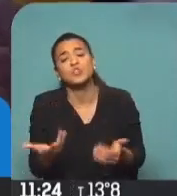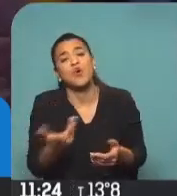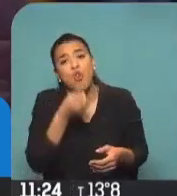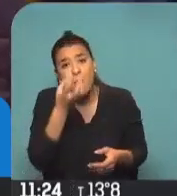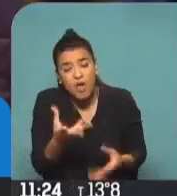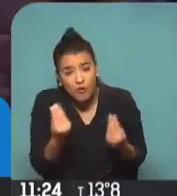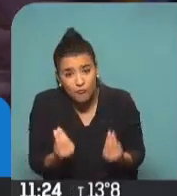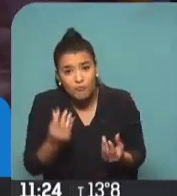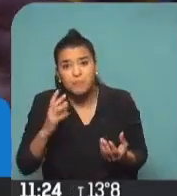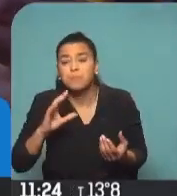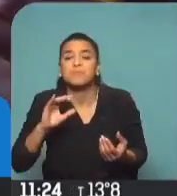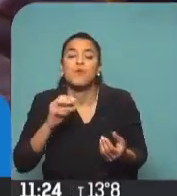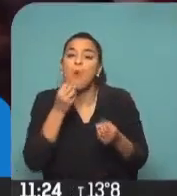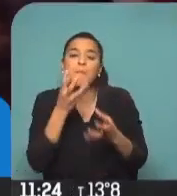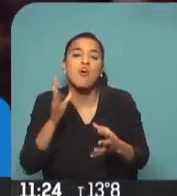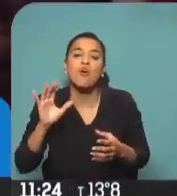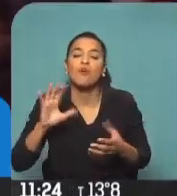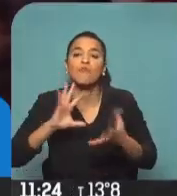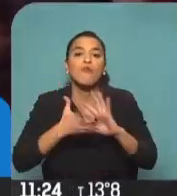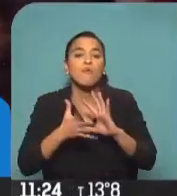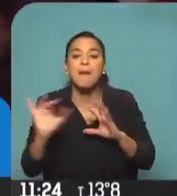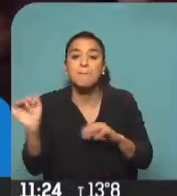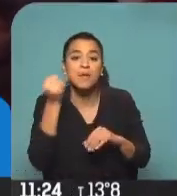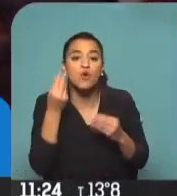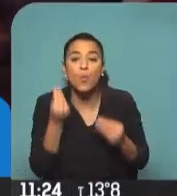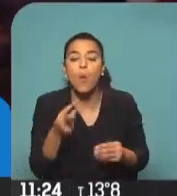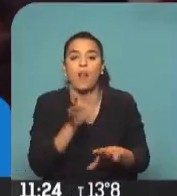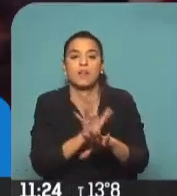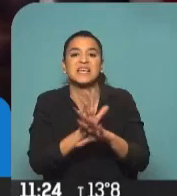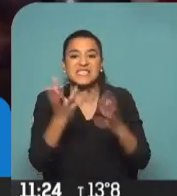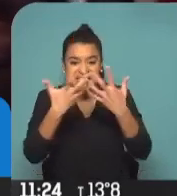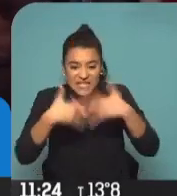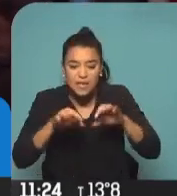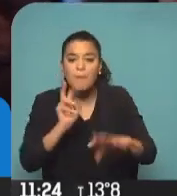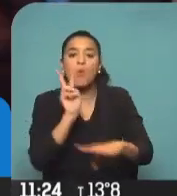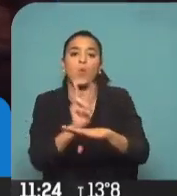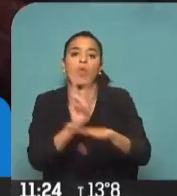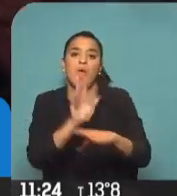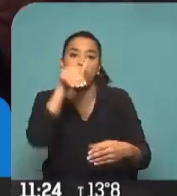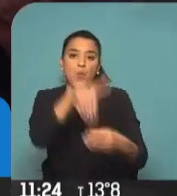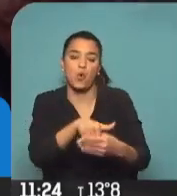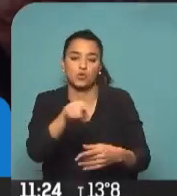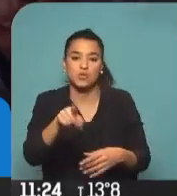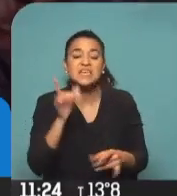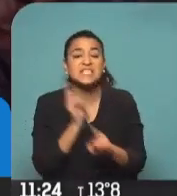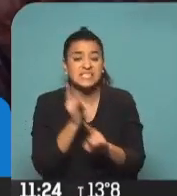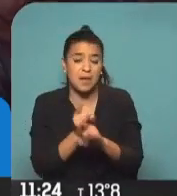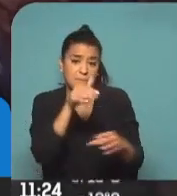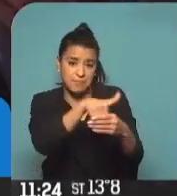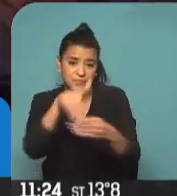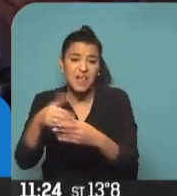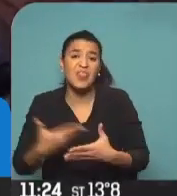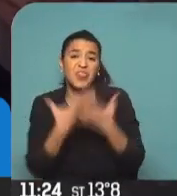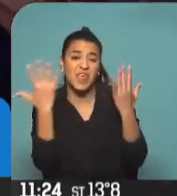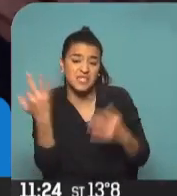podemos hacer por la aparición, la irrupción de esta empresa, es armar un sistema que cuide el voto de los argentinos. Siempre cuando hay elecciones, obviamente es un día especial,